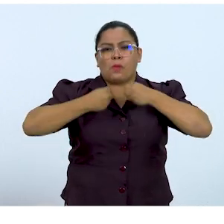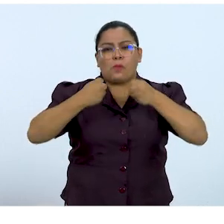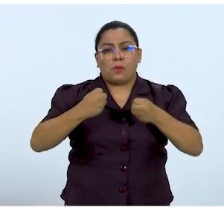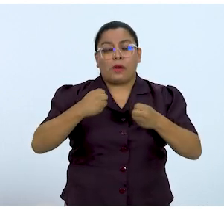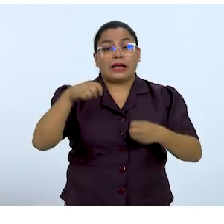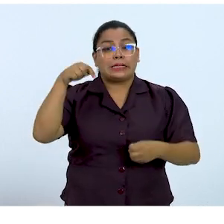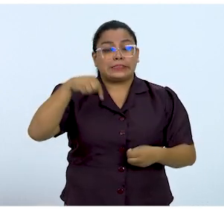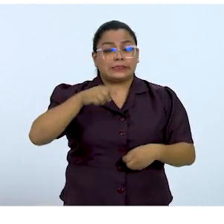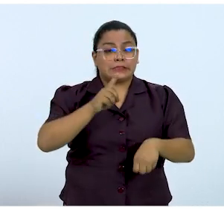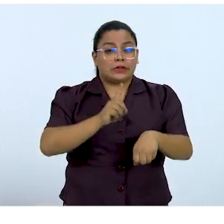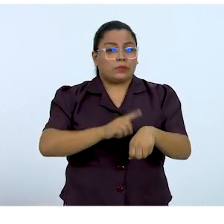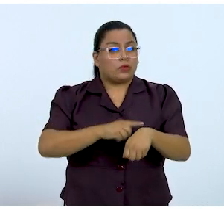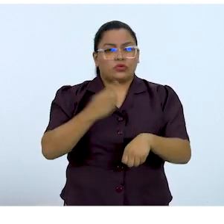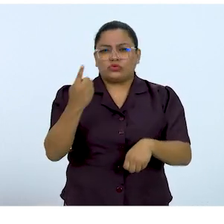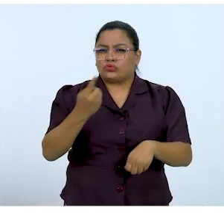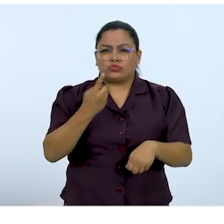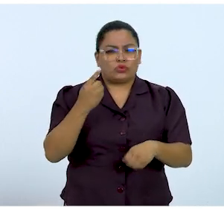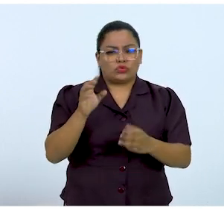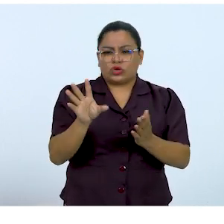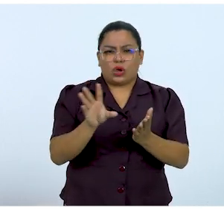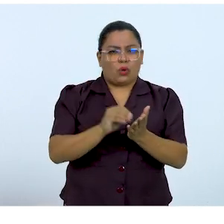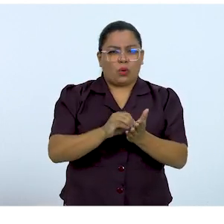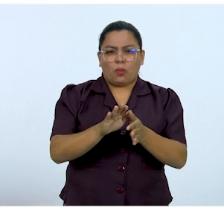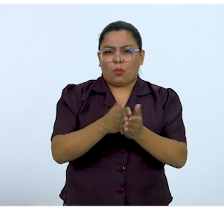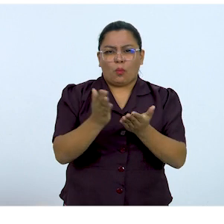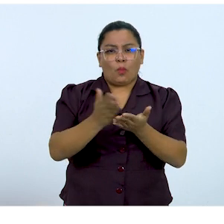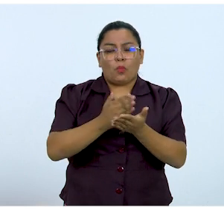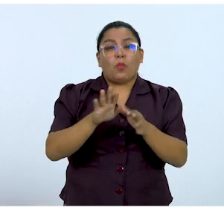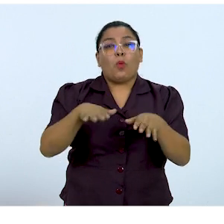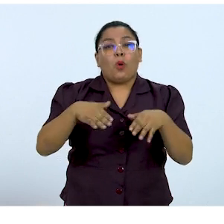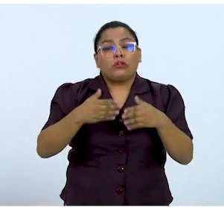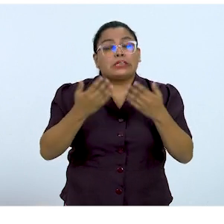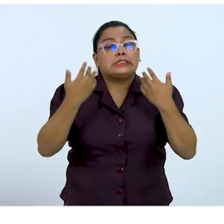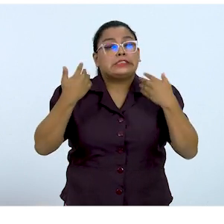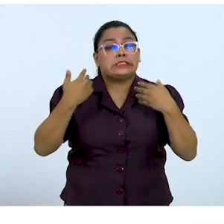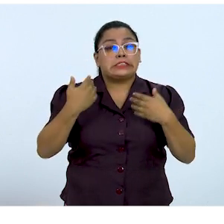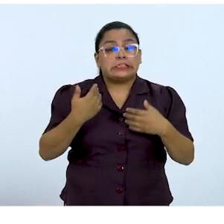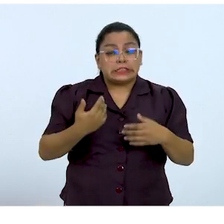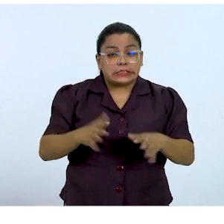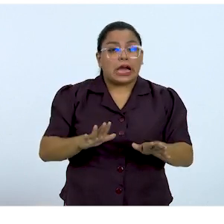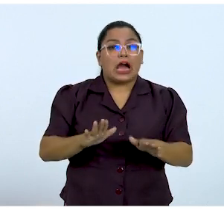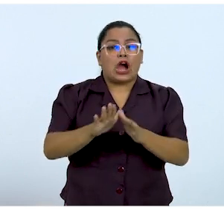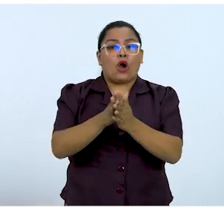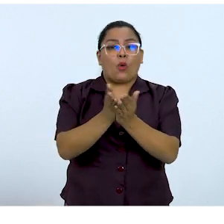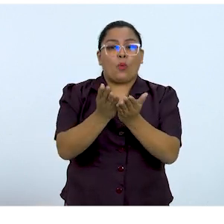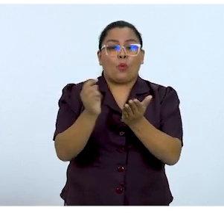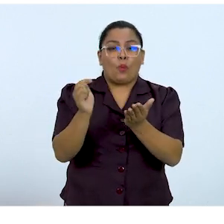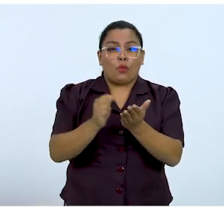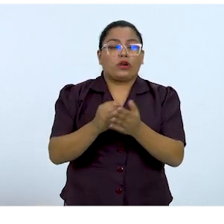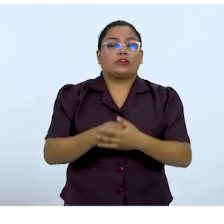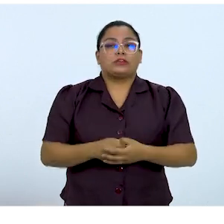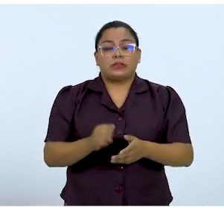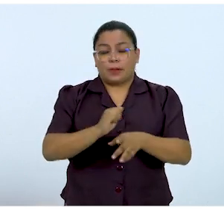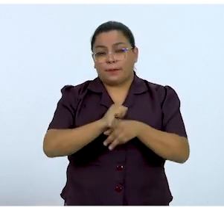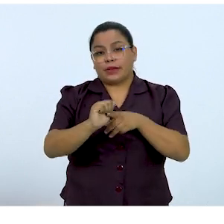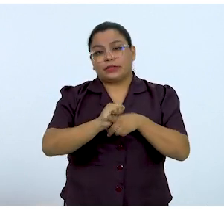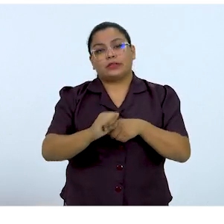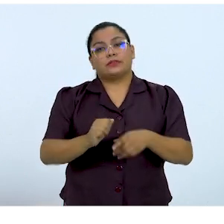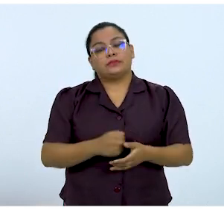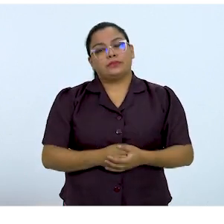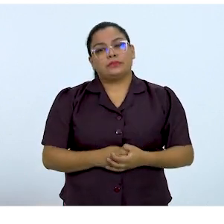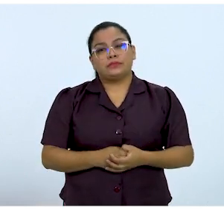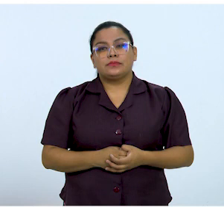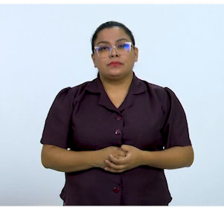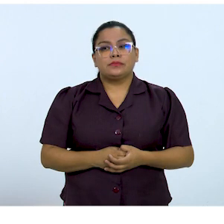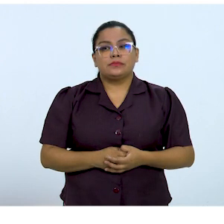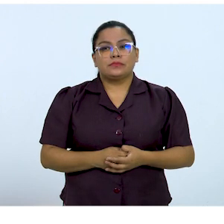reforzar. Esta parte no se copia en el cuaderno de apuntes porque los estudiantes ya la tienen en el cuaderno de ejercicios.